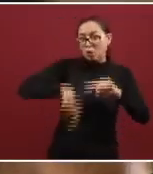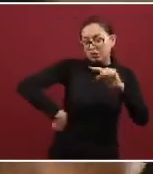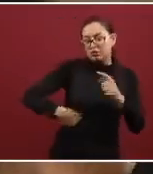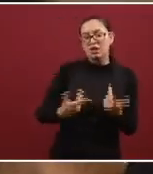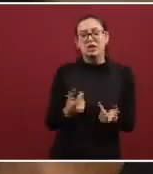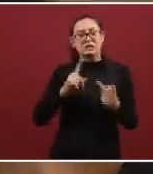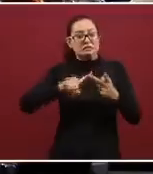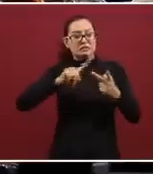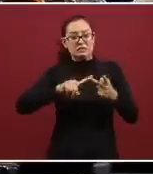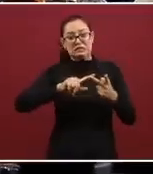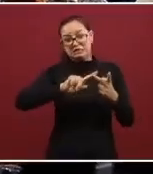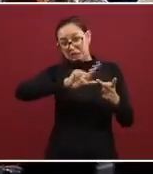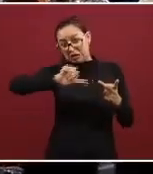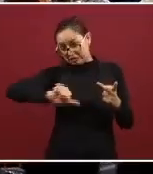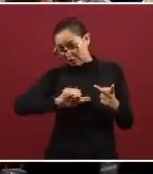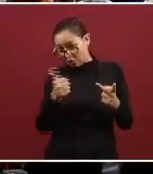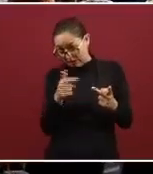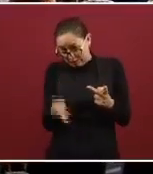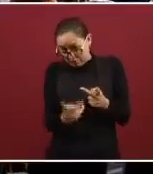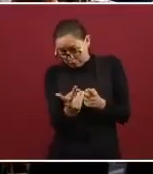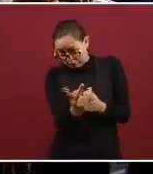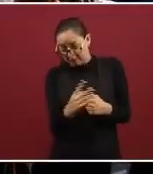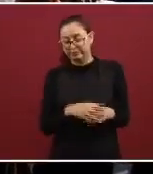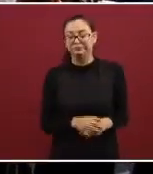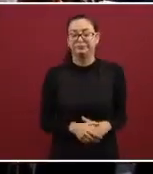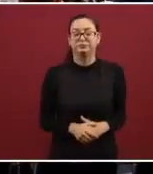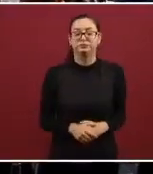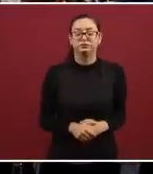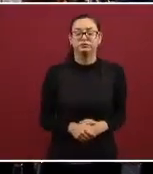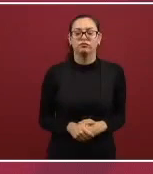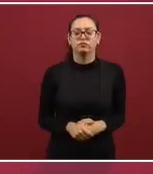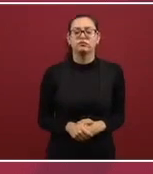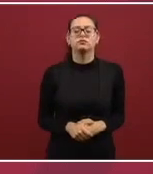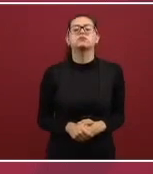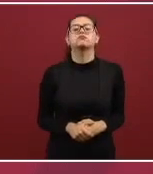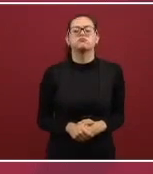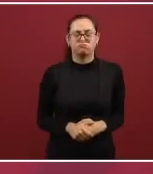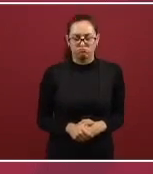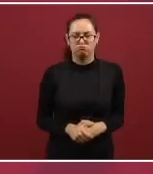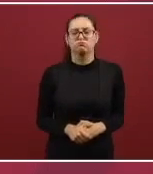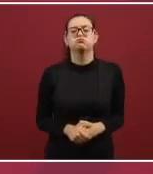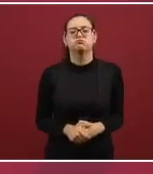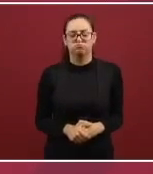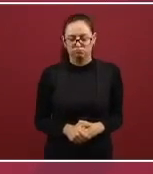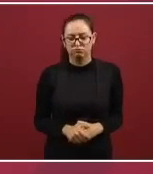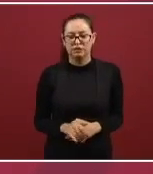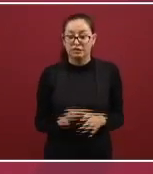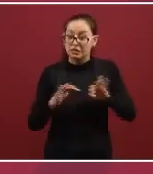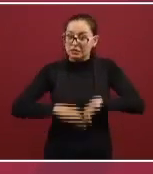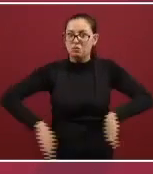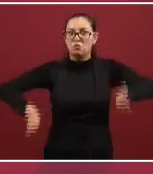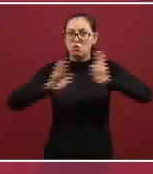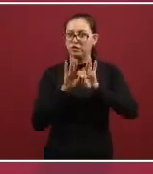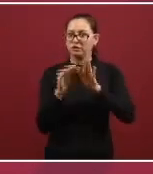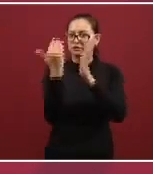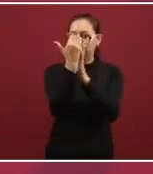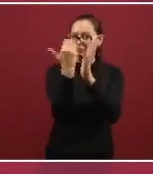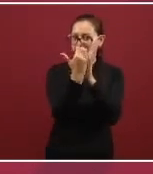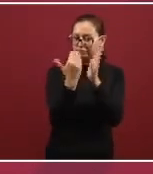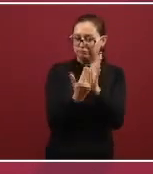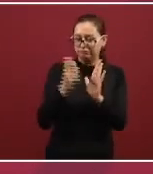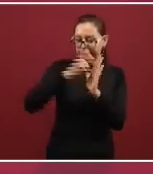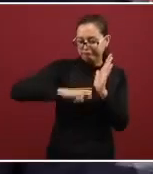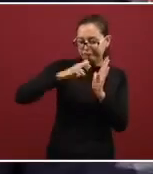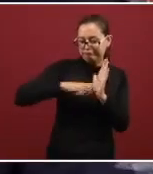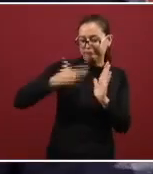breve segunda pregunta. Sí, hay que perfeccionar la iniciativa. Lo importante